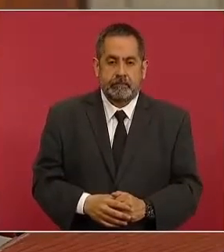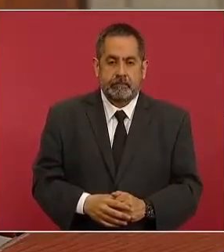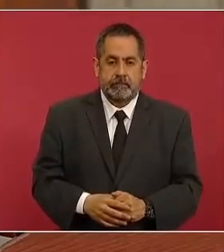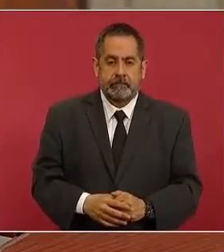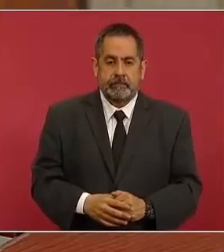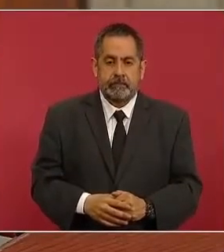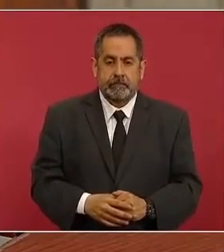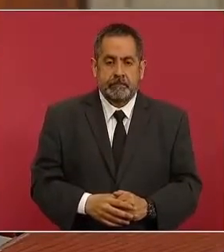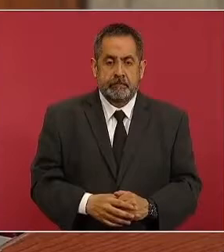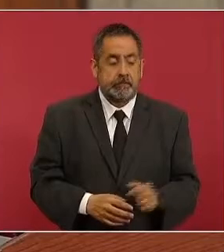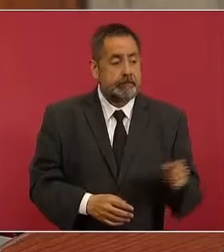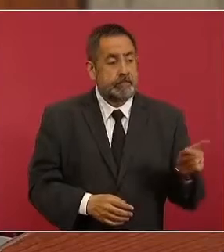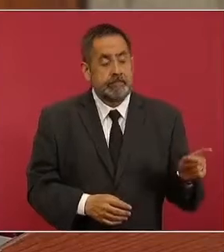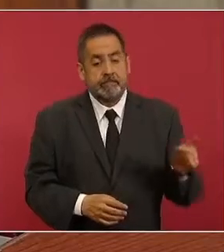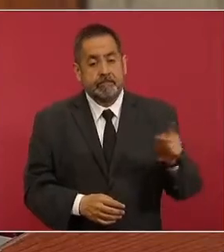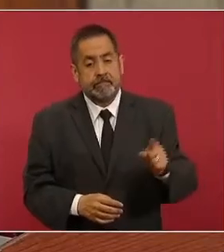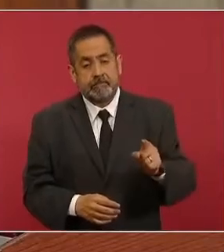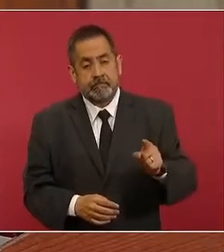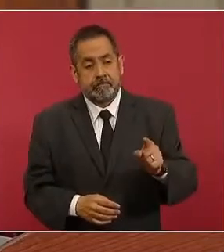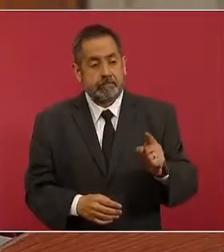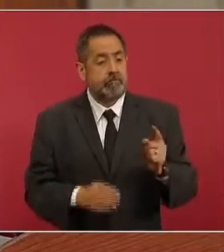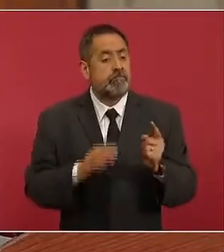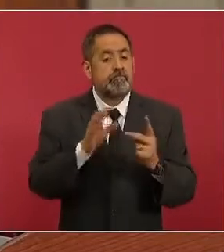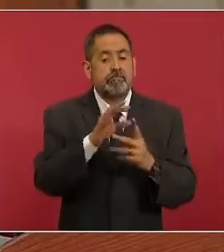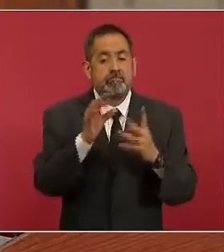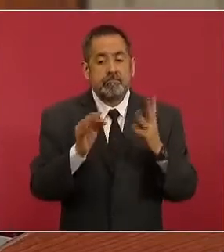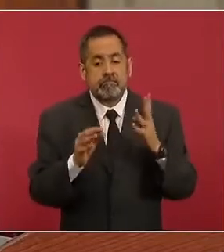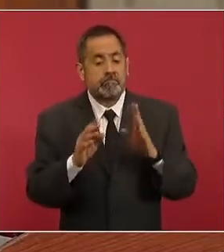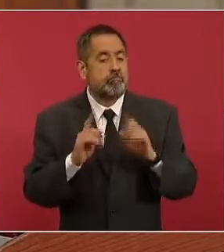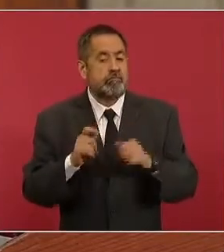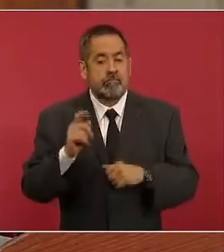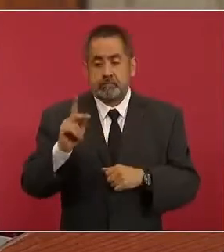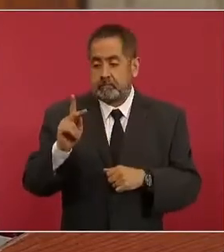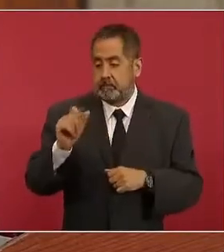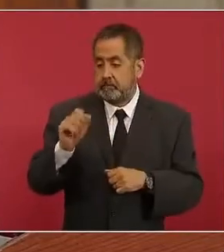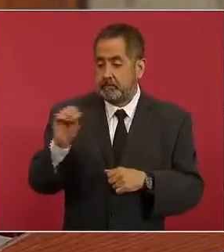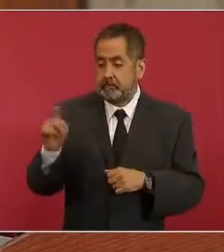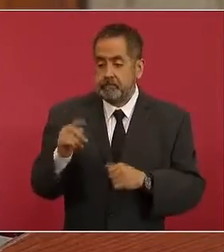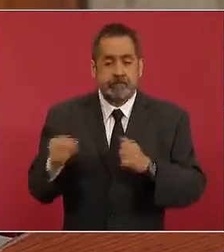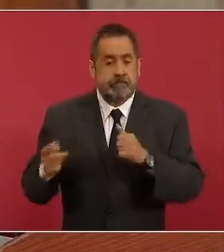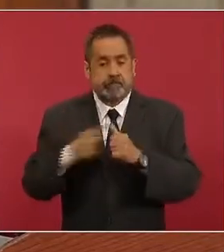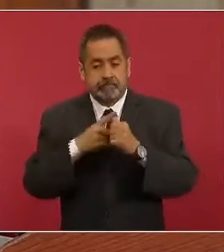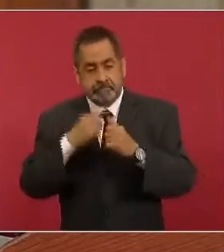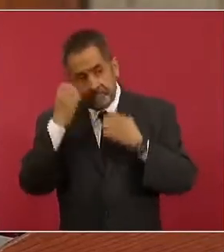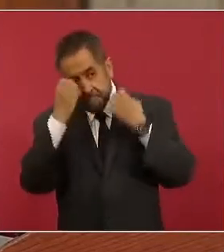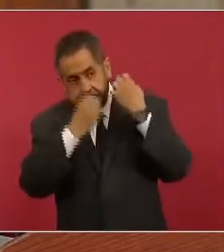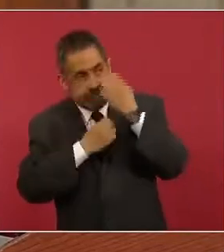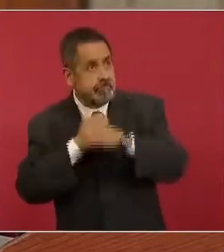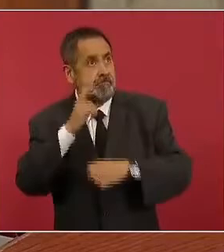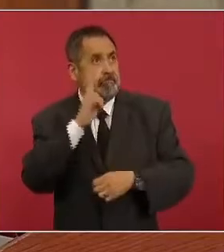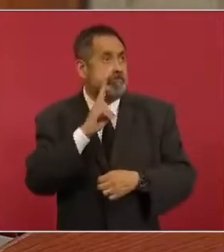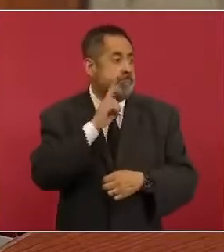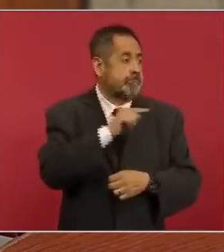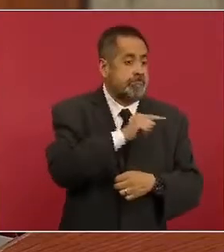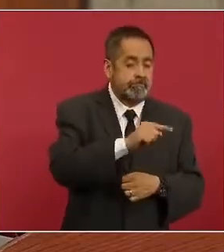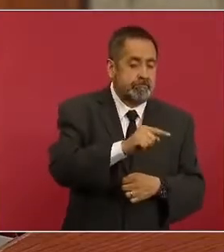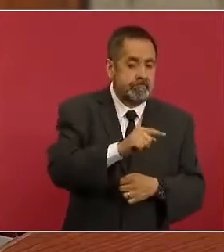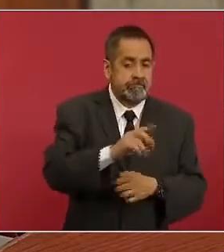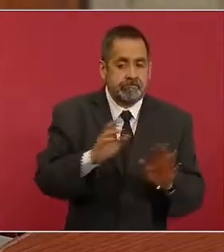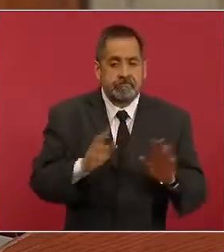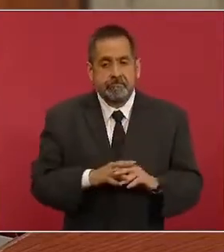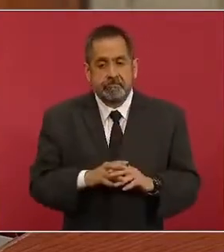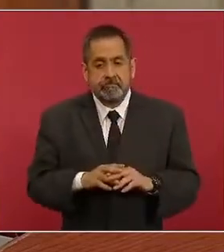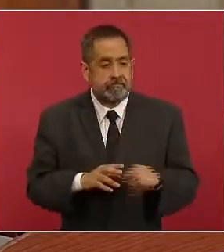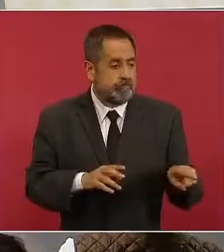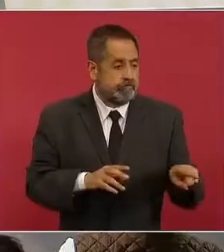Solo podrán ofrecerse como opción el que Pemex, previo avalúo y en caso de necesidad,